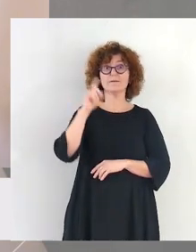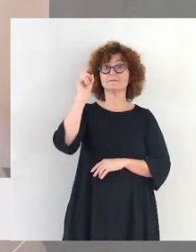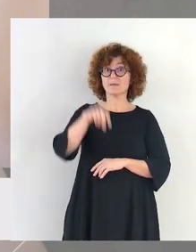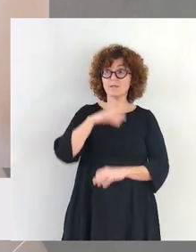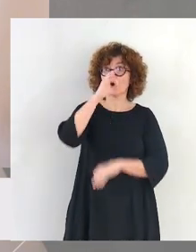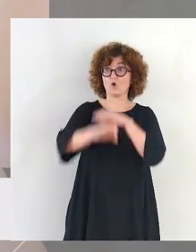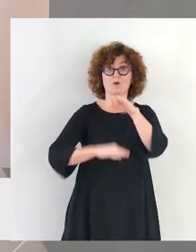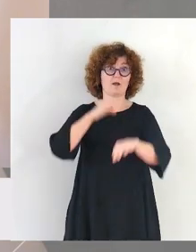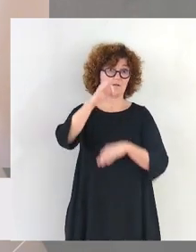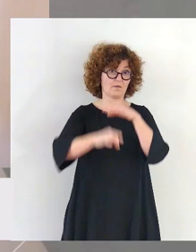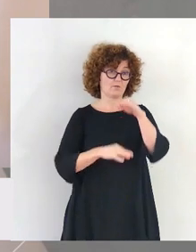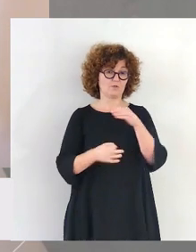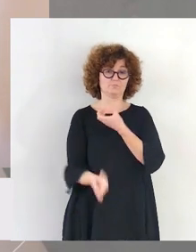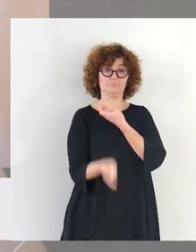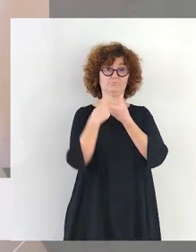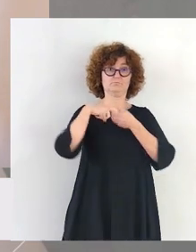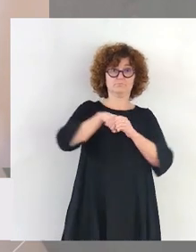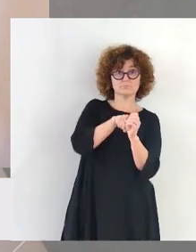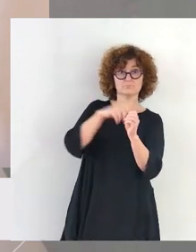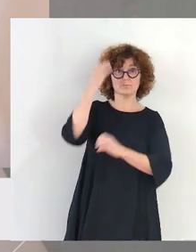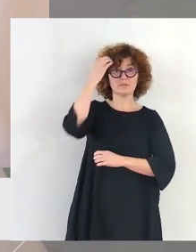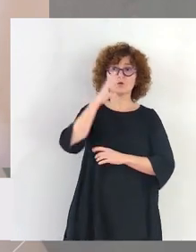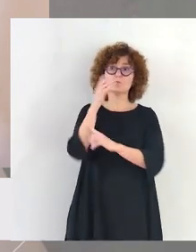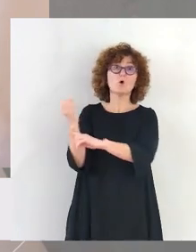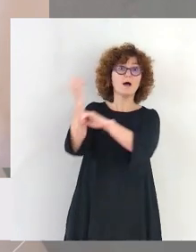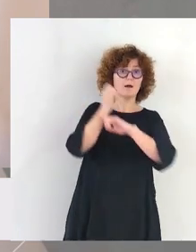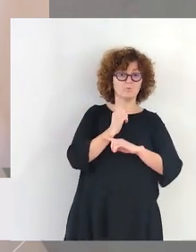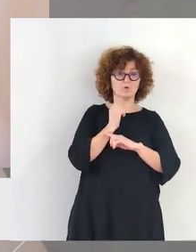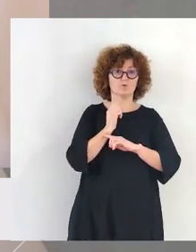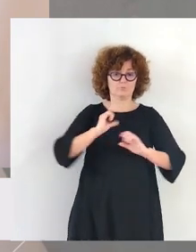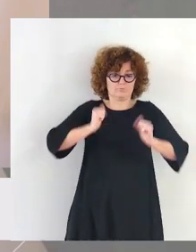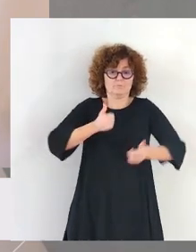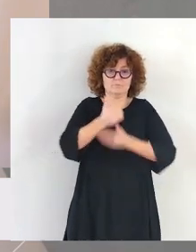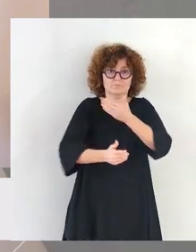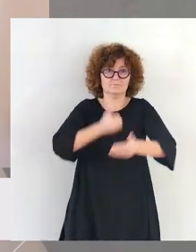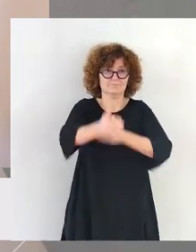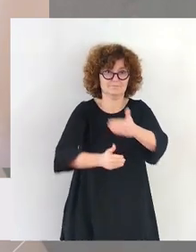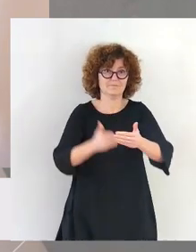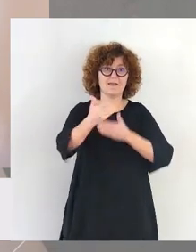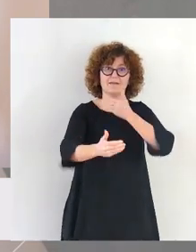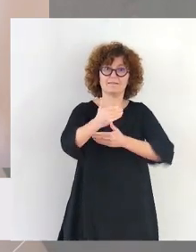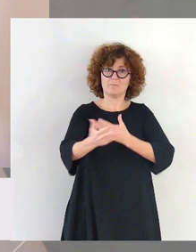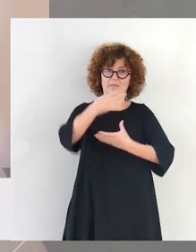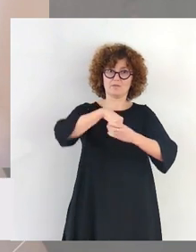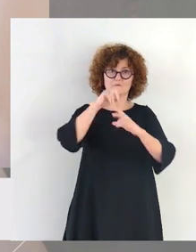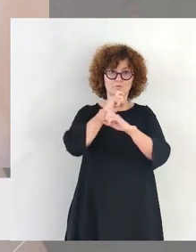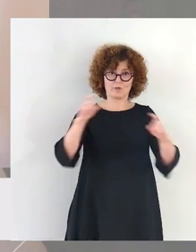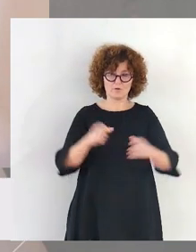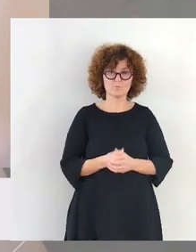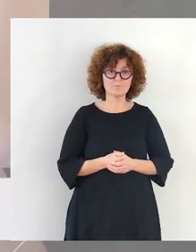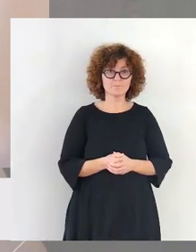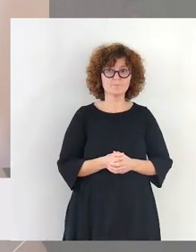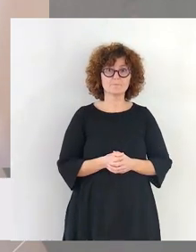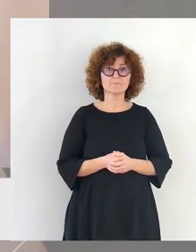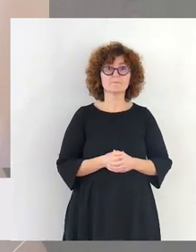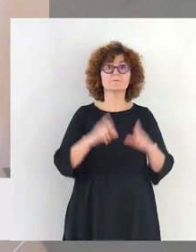organizaciones que forman parte del patronato por su apoyo en la puesta en marcha de esta nueva etapa de la fundación y Asimismo